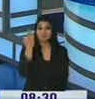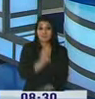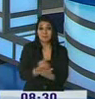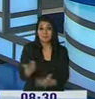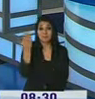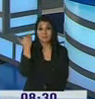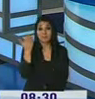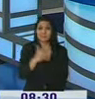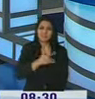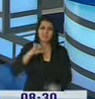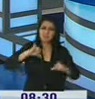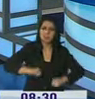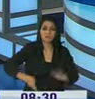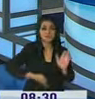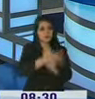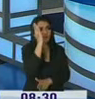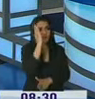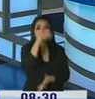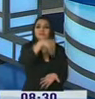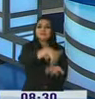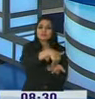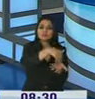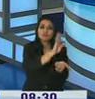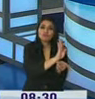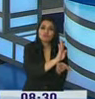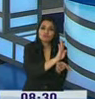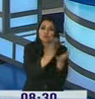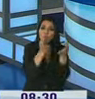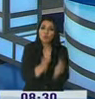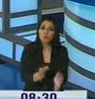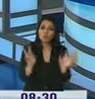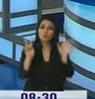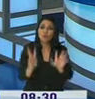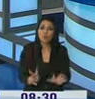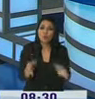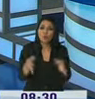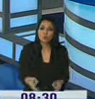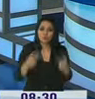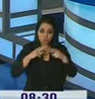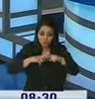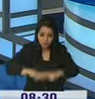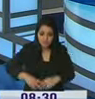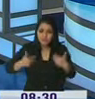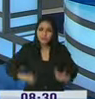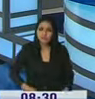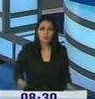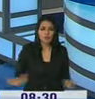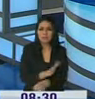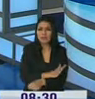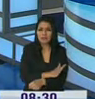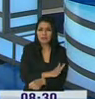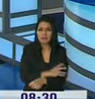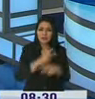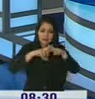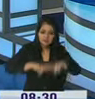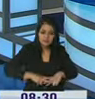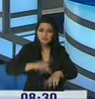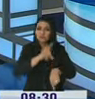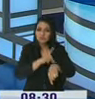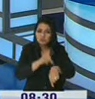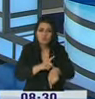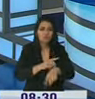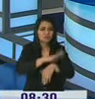mandamos a que vaya un dispensario de Lies, escogió el de la Colón, hacerse un overhaul, ¿no? Revisión de chiclor, sí, aceite, caja